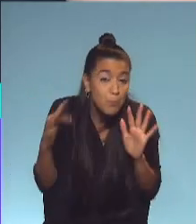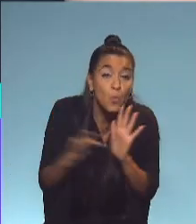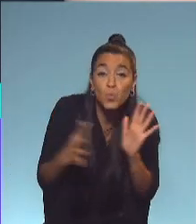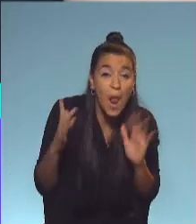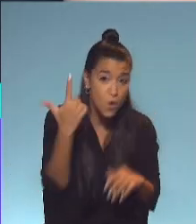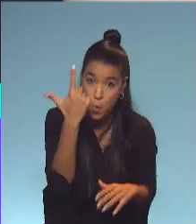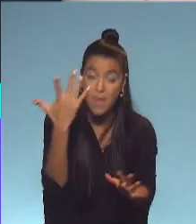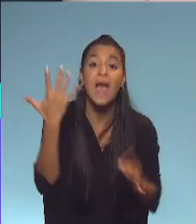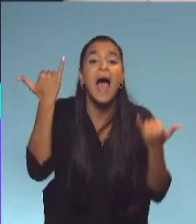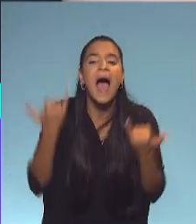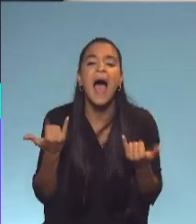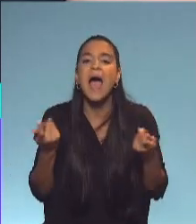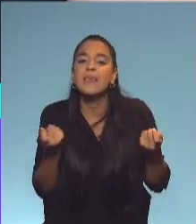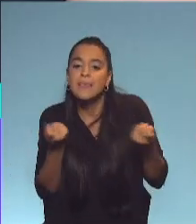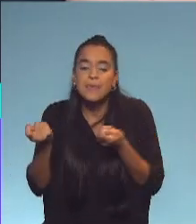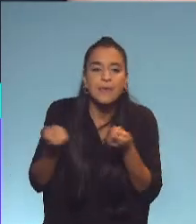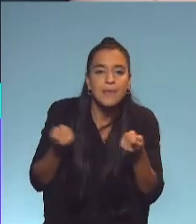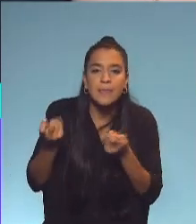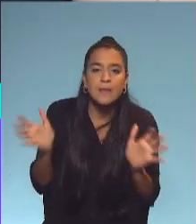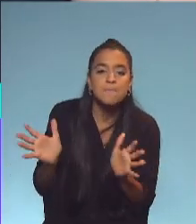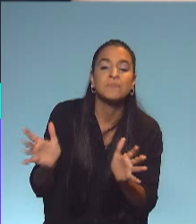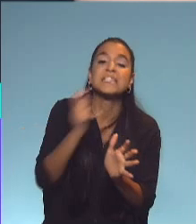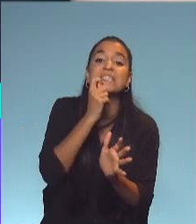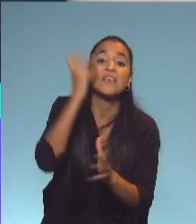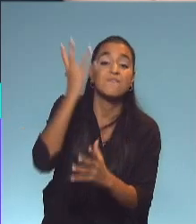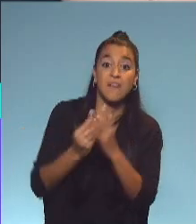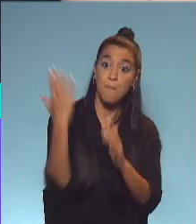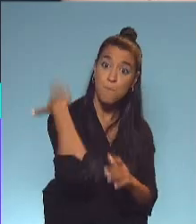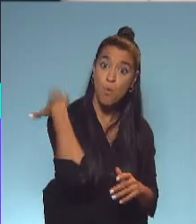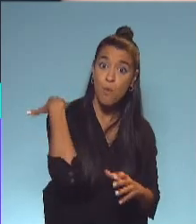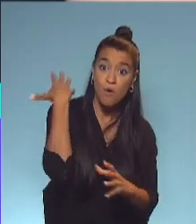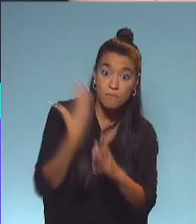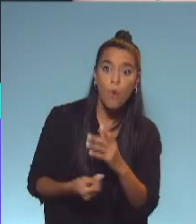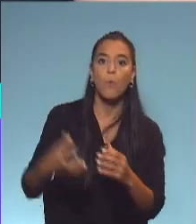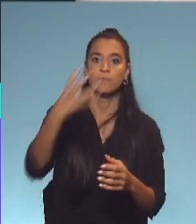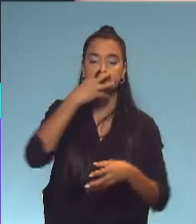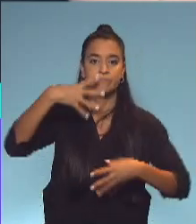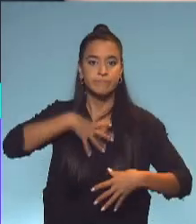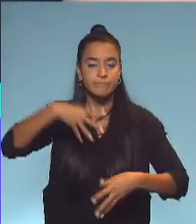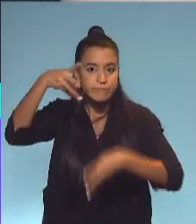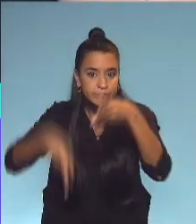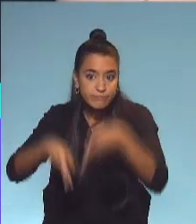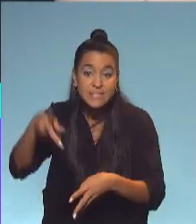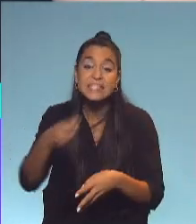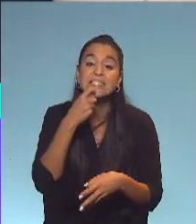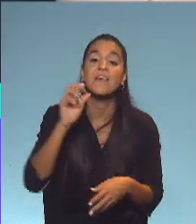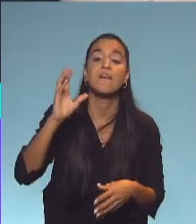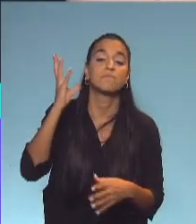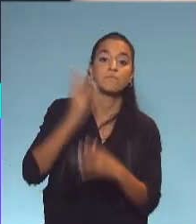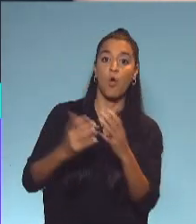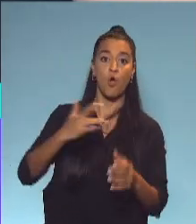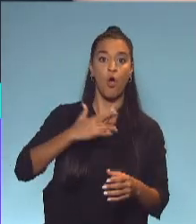específico. Tenemos medidas de sostén. Si falla el pulmón, ventilamos, respiramos. Si falla el